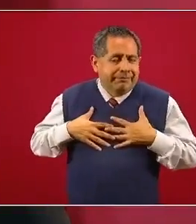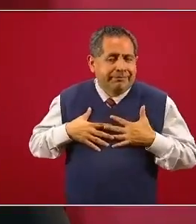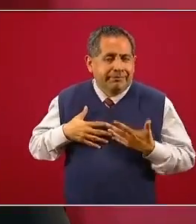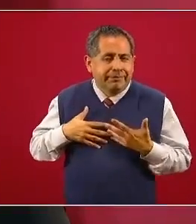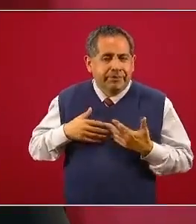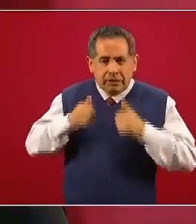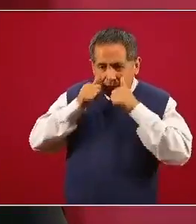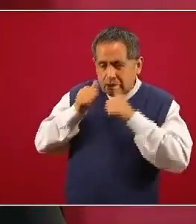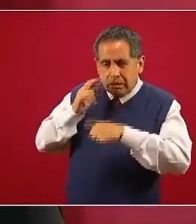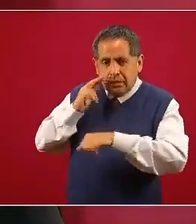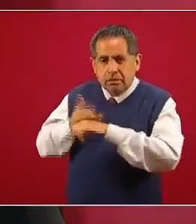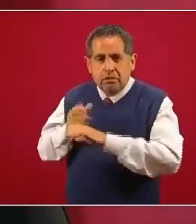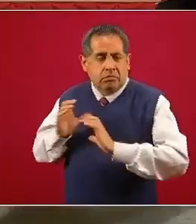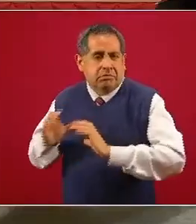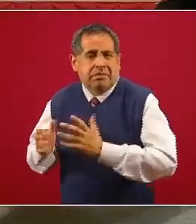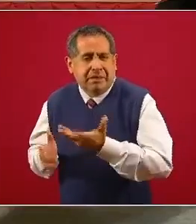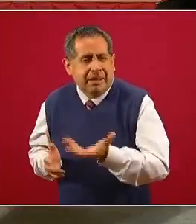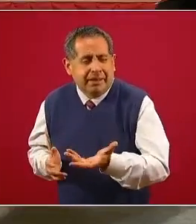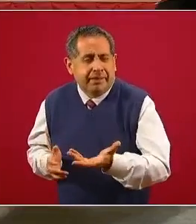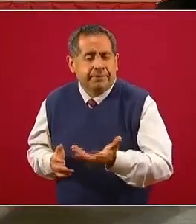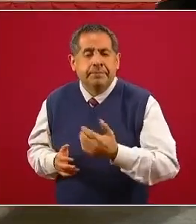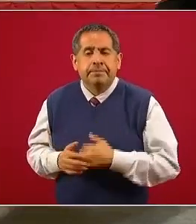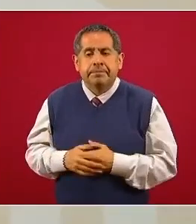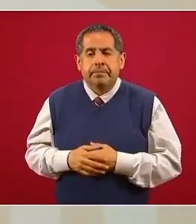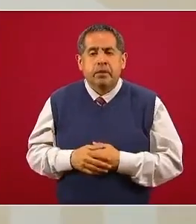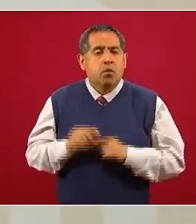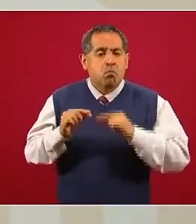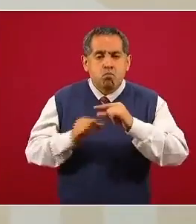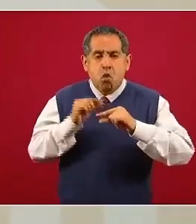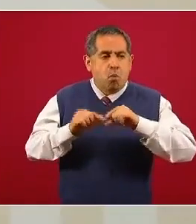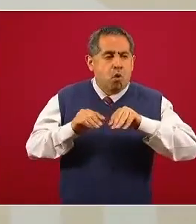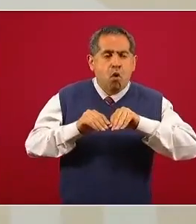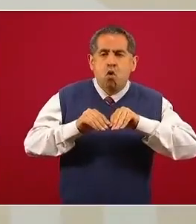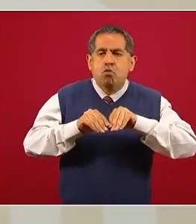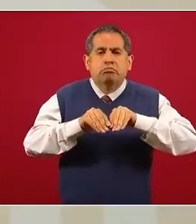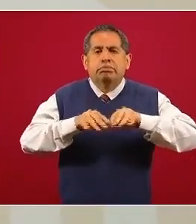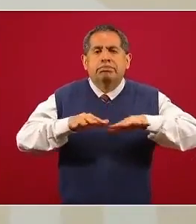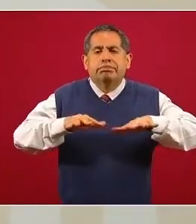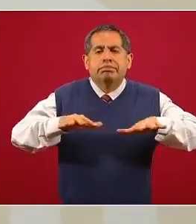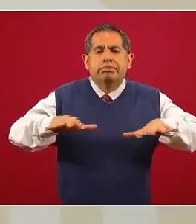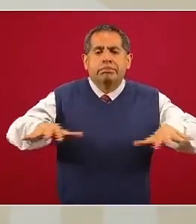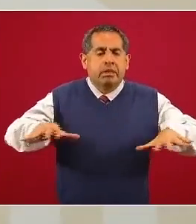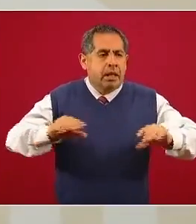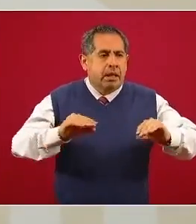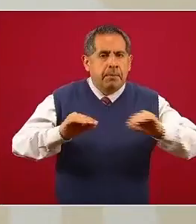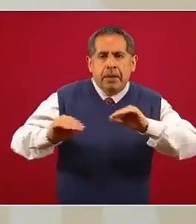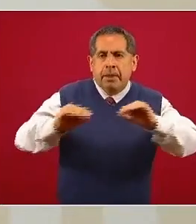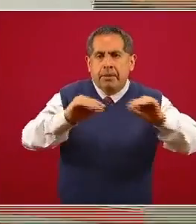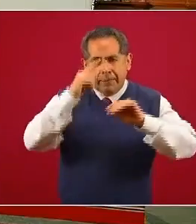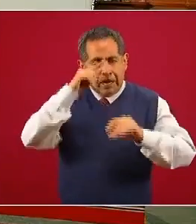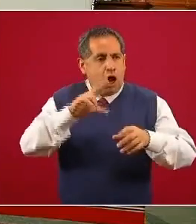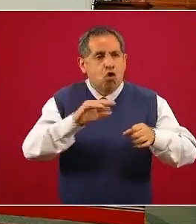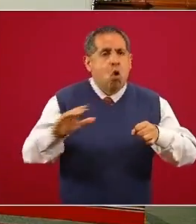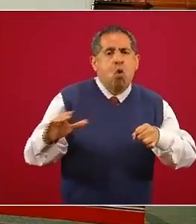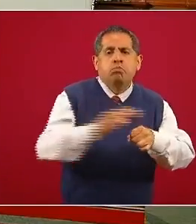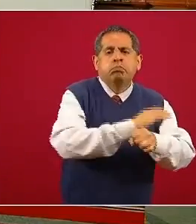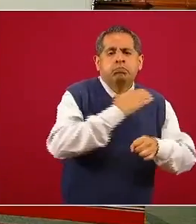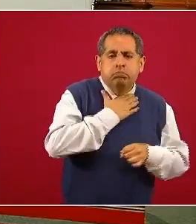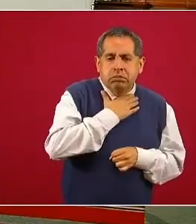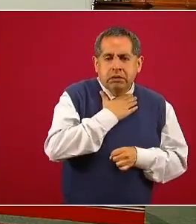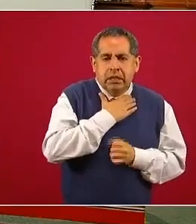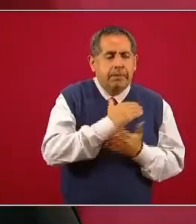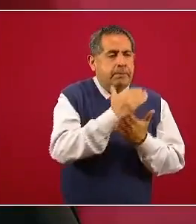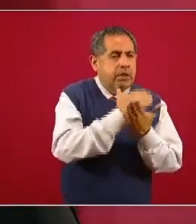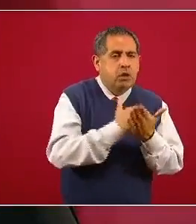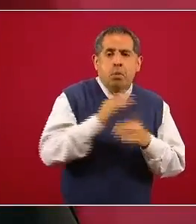General de México o donde hubiera capacidad. Se fueron distribuyendo en una forma homogénea para que ninguno se saturara, porque siempre